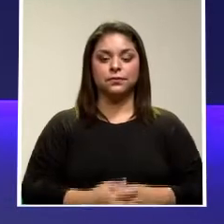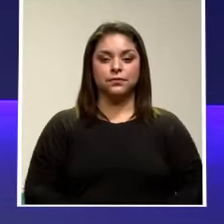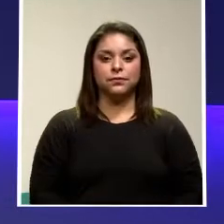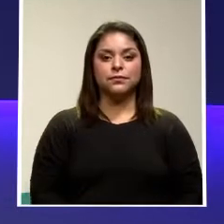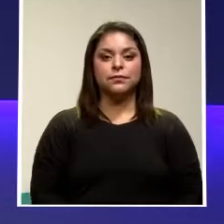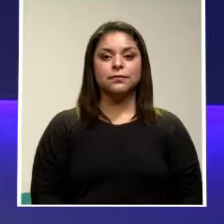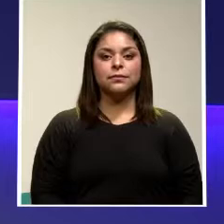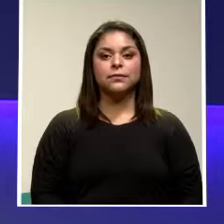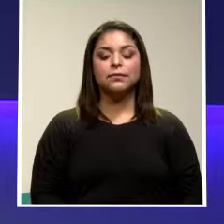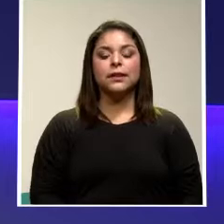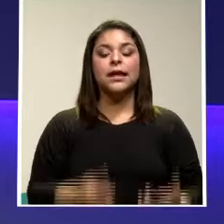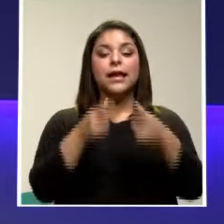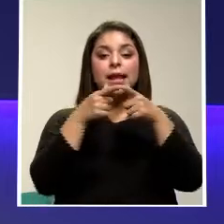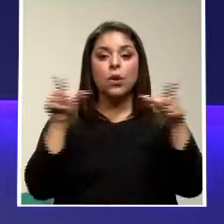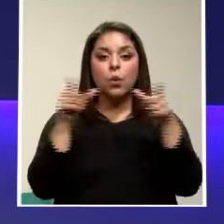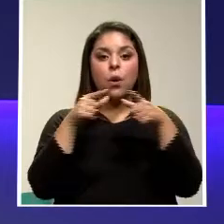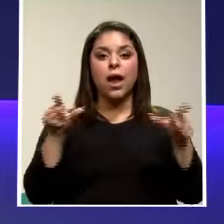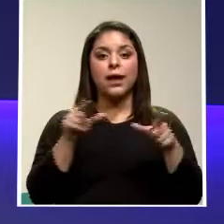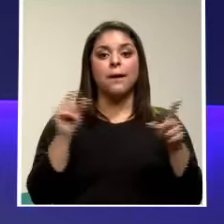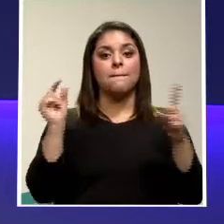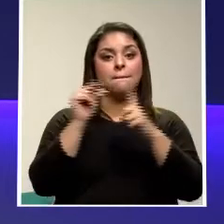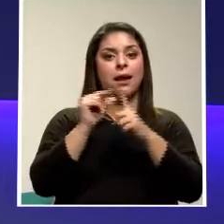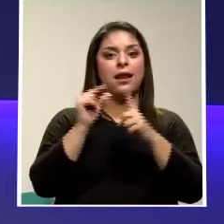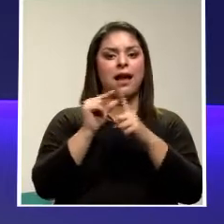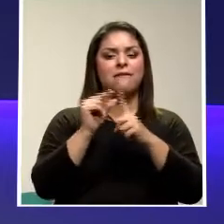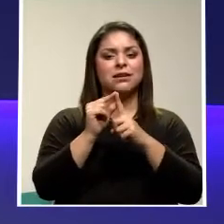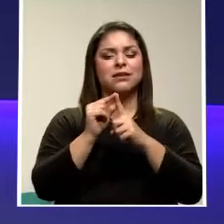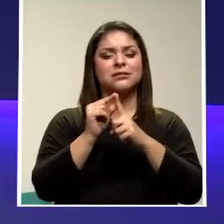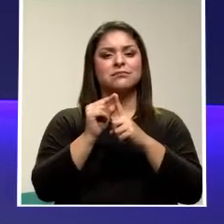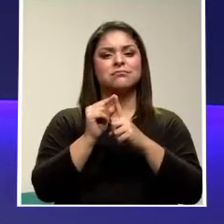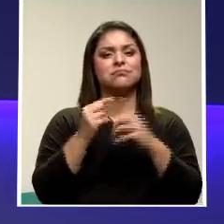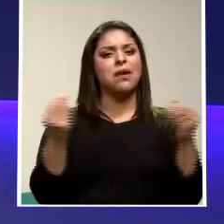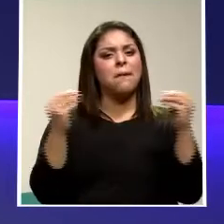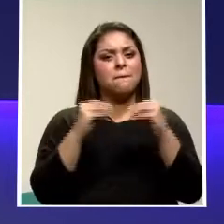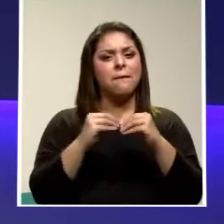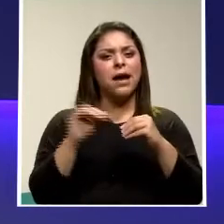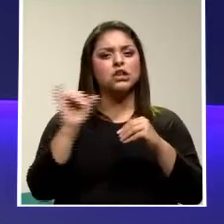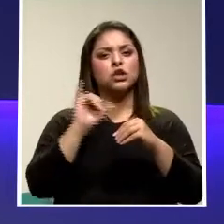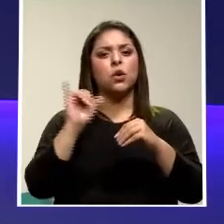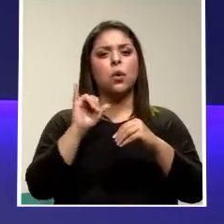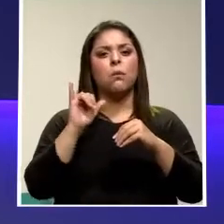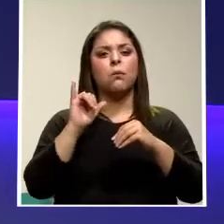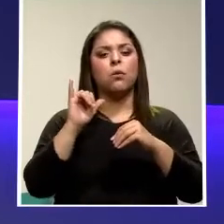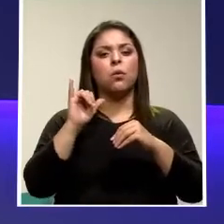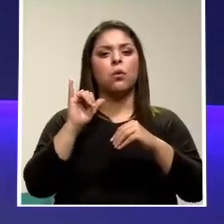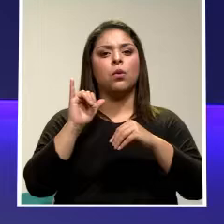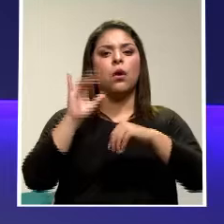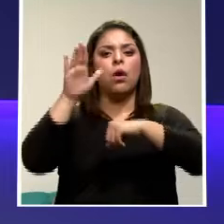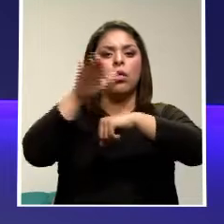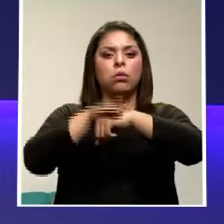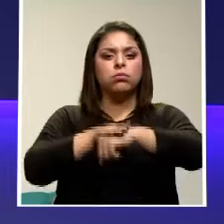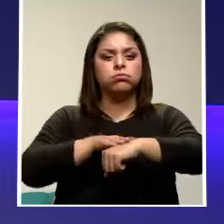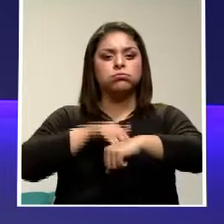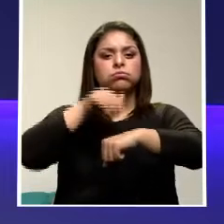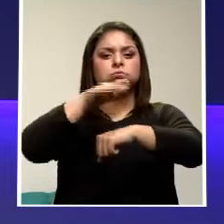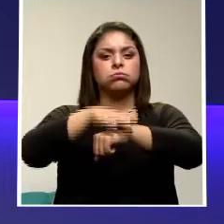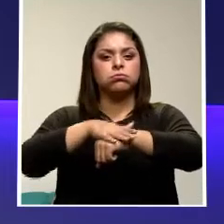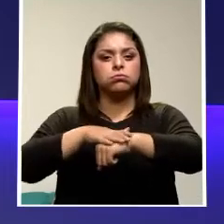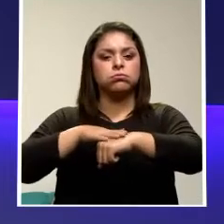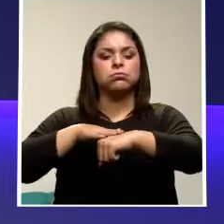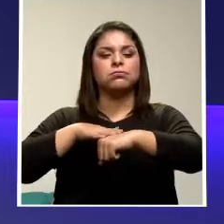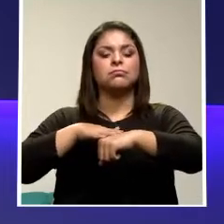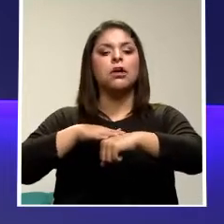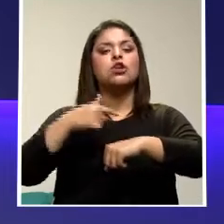el lenguaje, las palabras han sido amansadas, relativamente amansadas. Yo recuerdo que cuando escribía muy